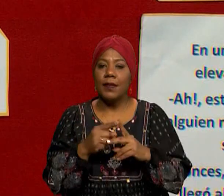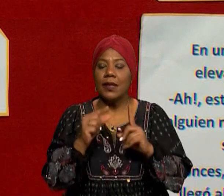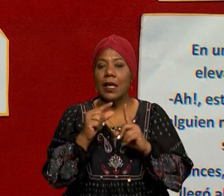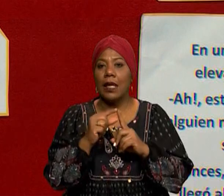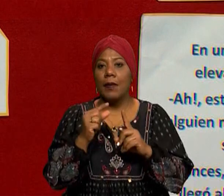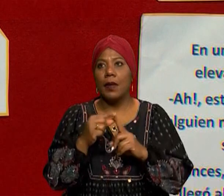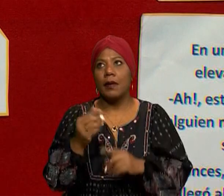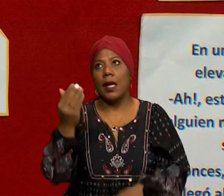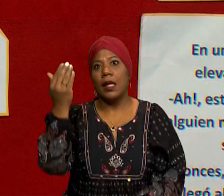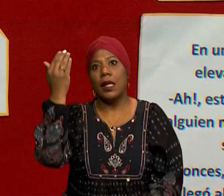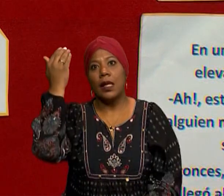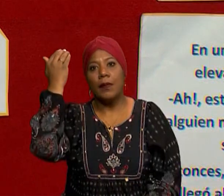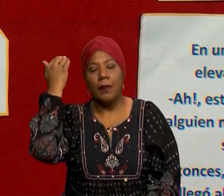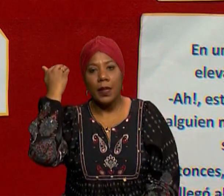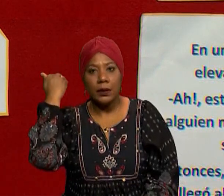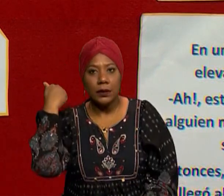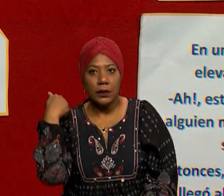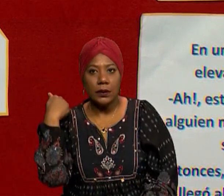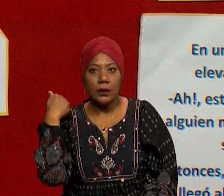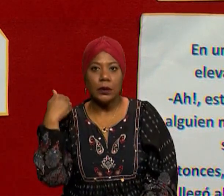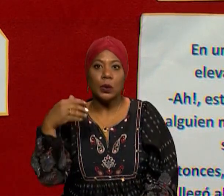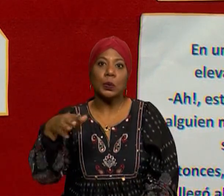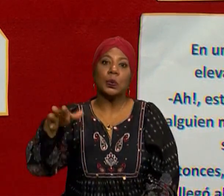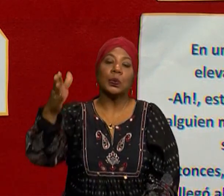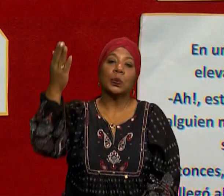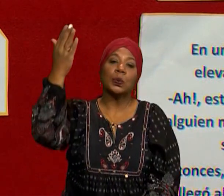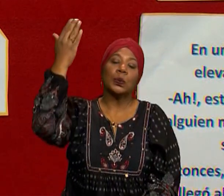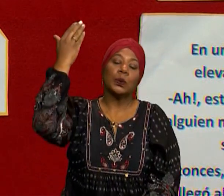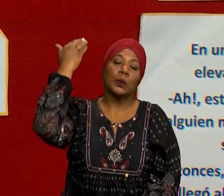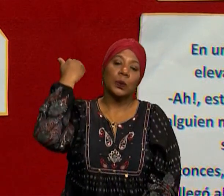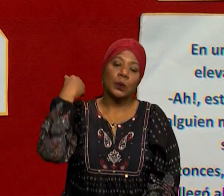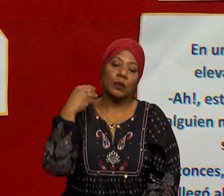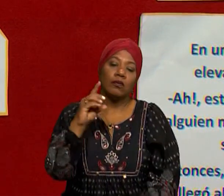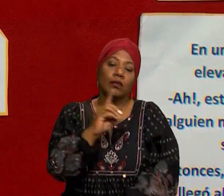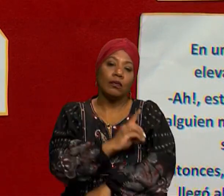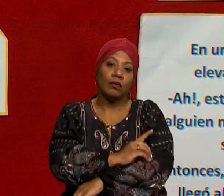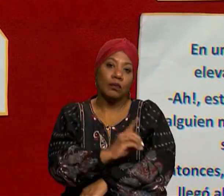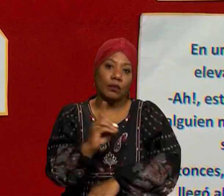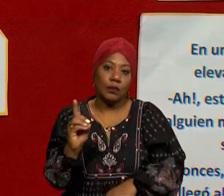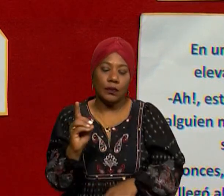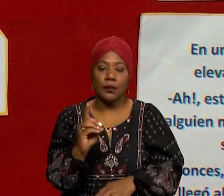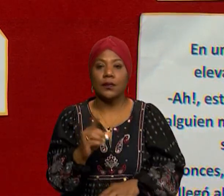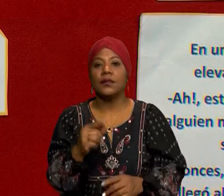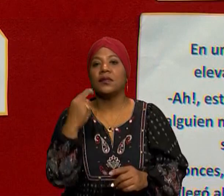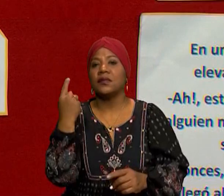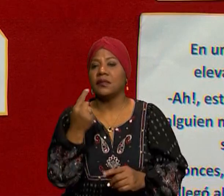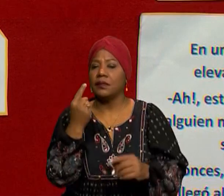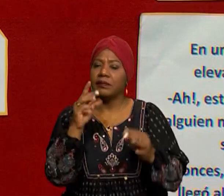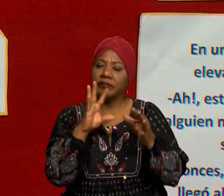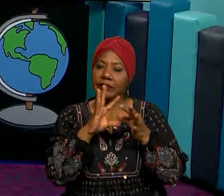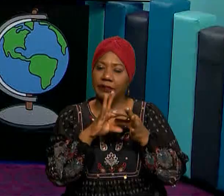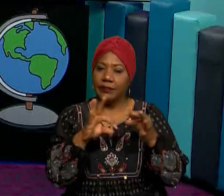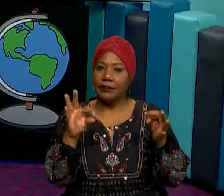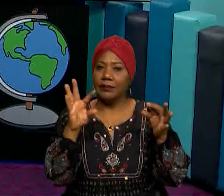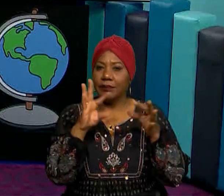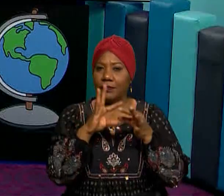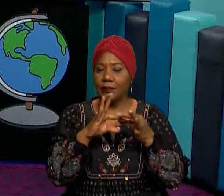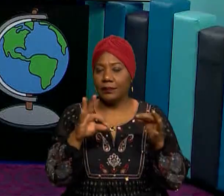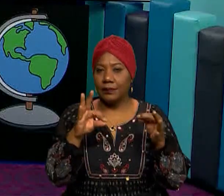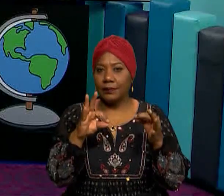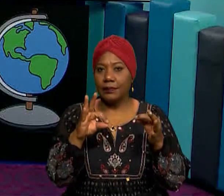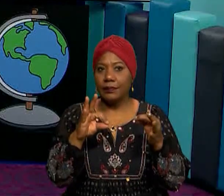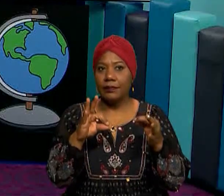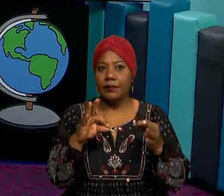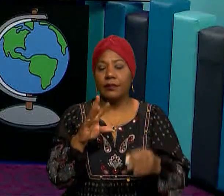érase una vez, en una época. Podemos utilizar estas palabras para iniciar un cuento. No necesariamente